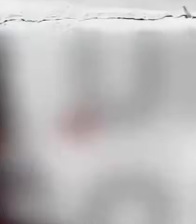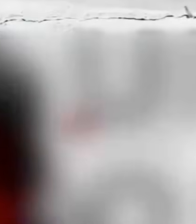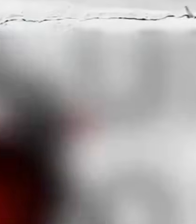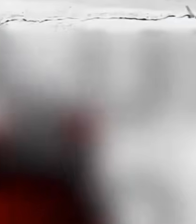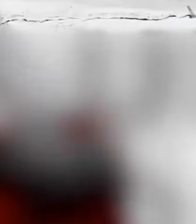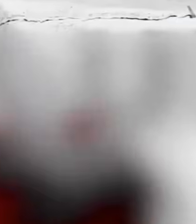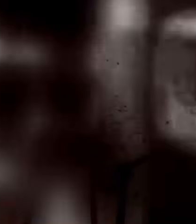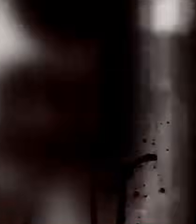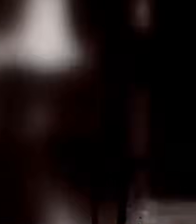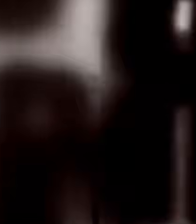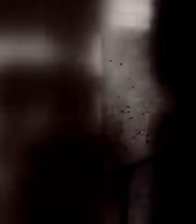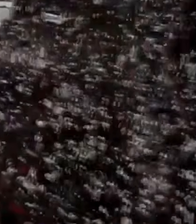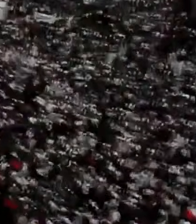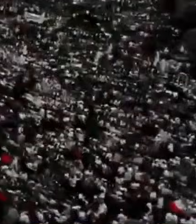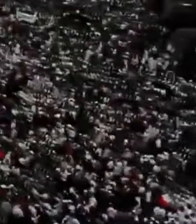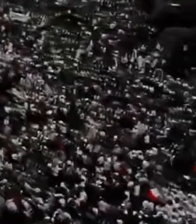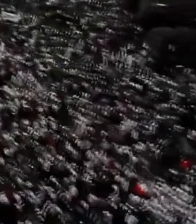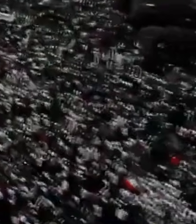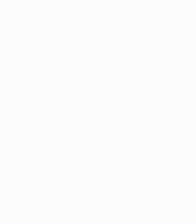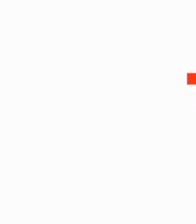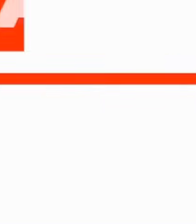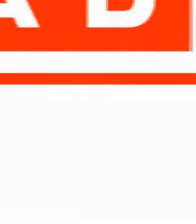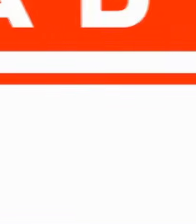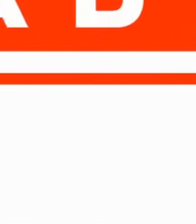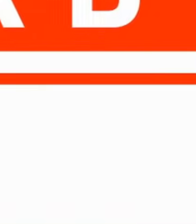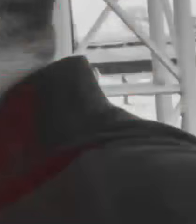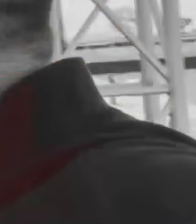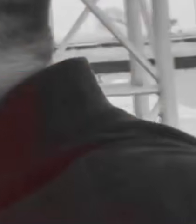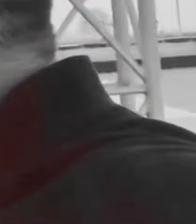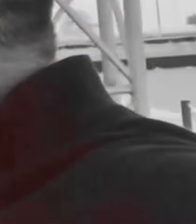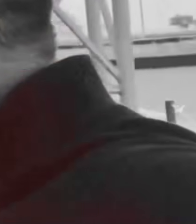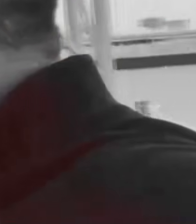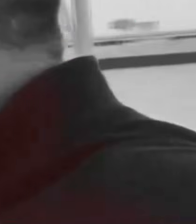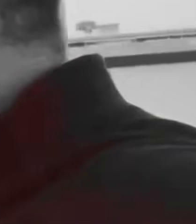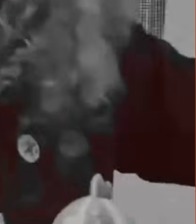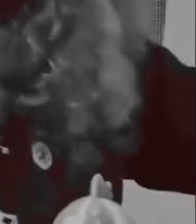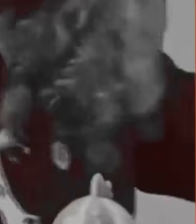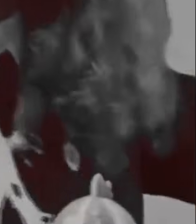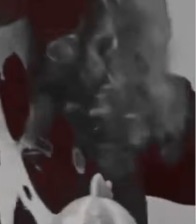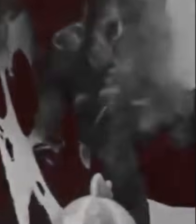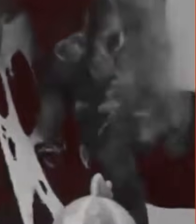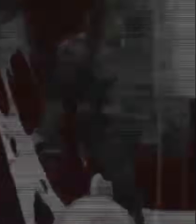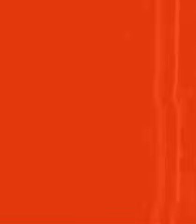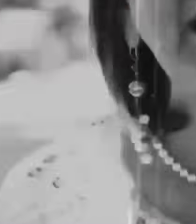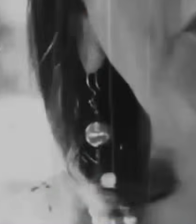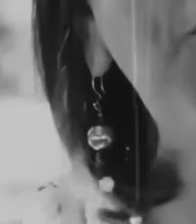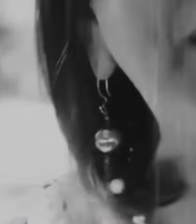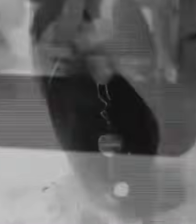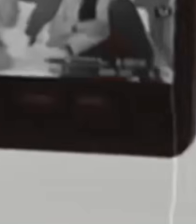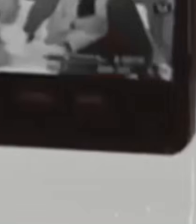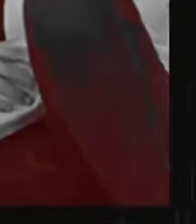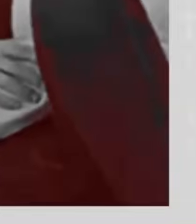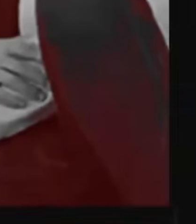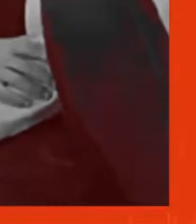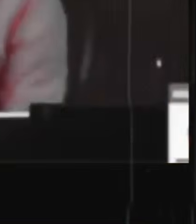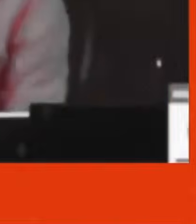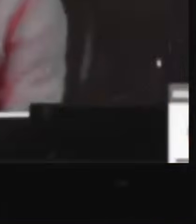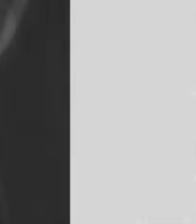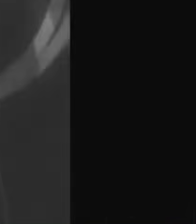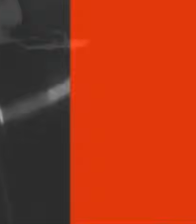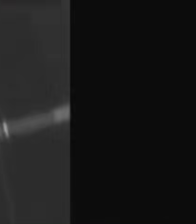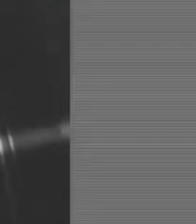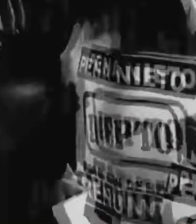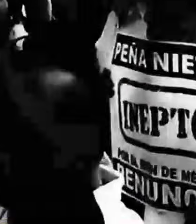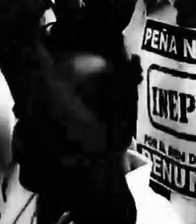que vemos el mal supremo y decir la verdad se convirtió en deporte extremo. Son demonios demostrando su temor.